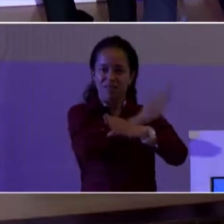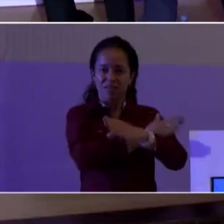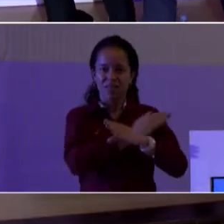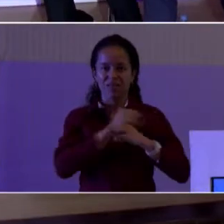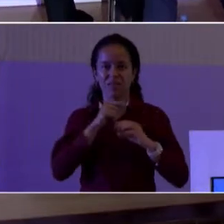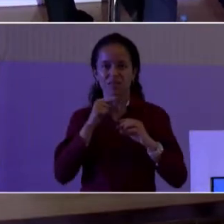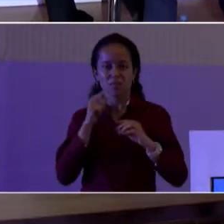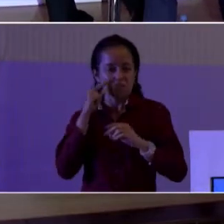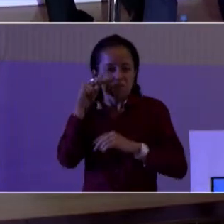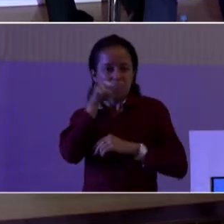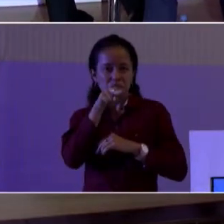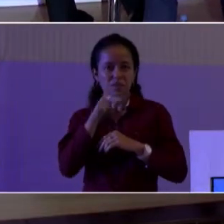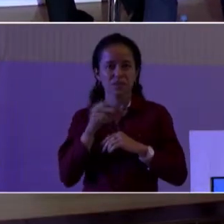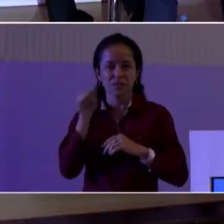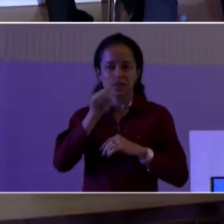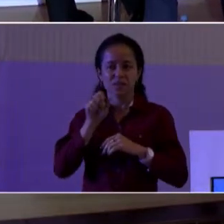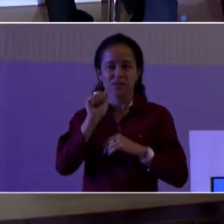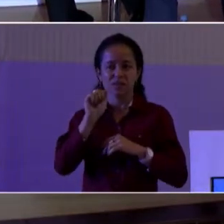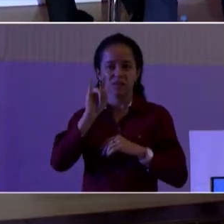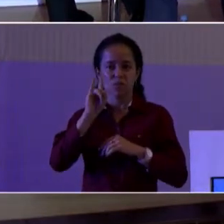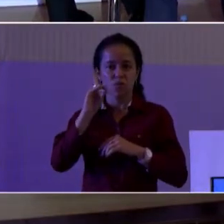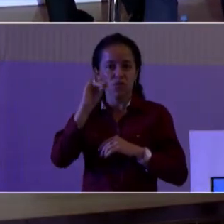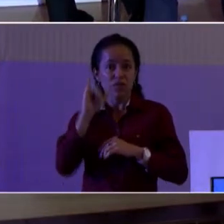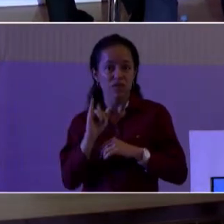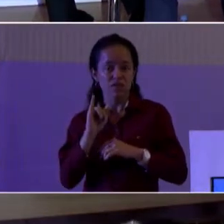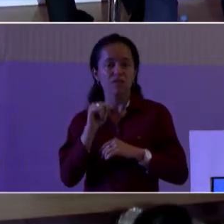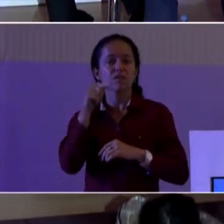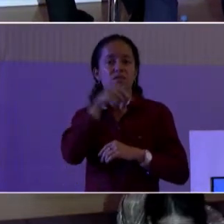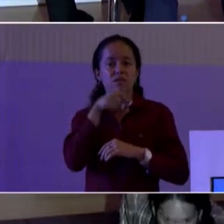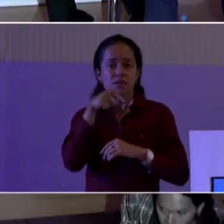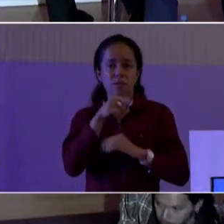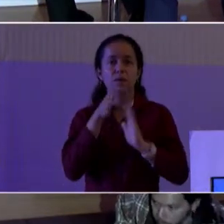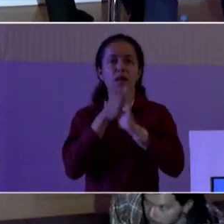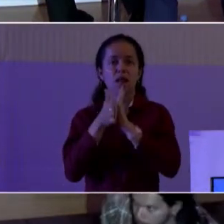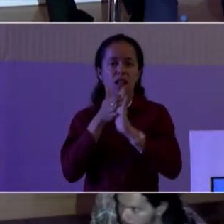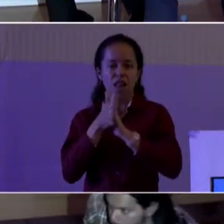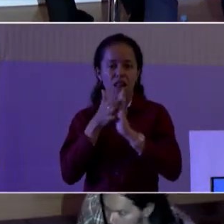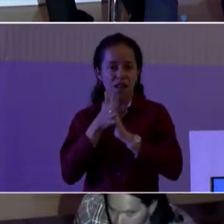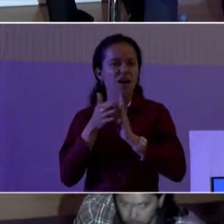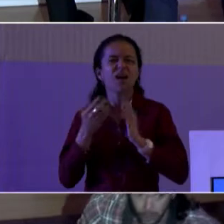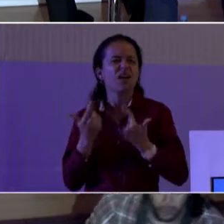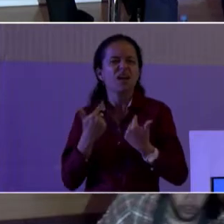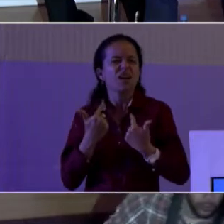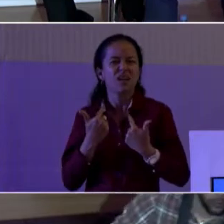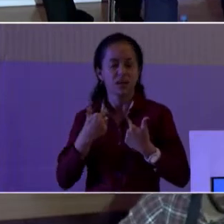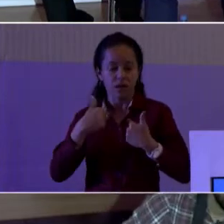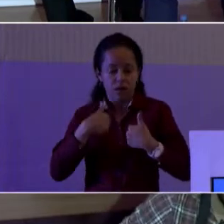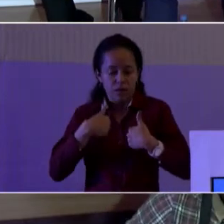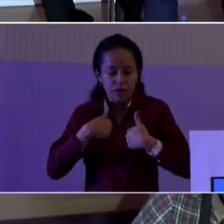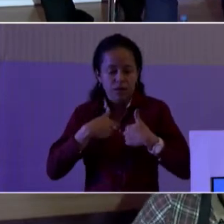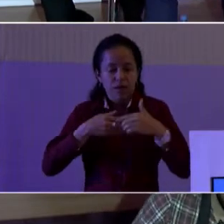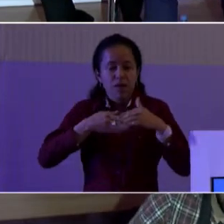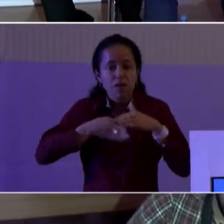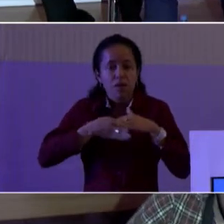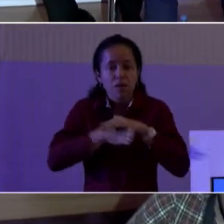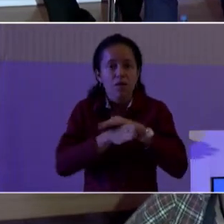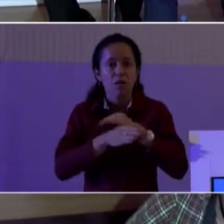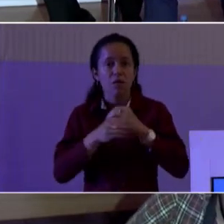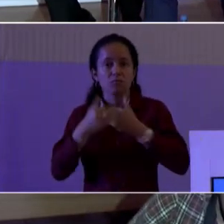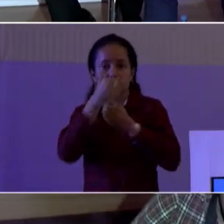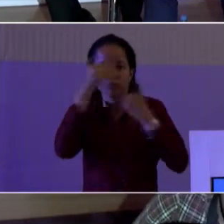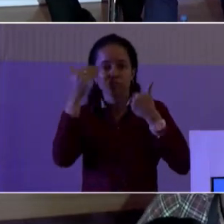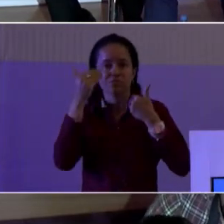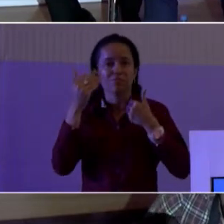Video que vimos, Saudi. Saudi contó en su video que ella fue, que ingresó al grupo armado a la